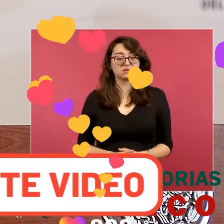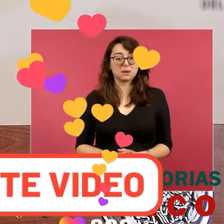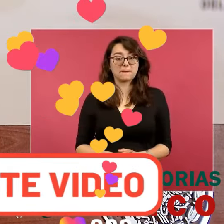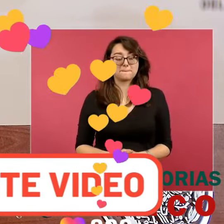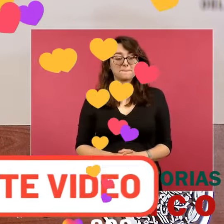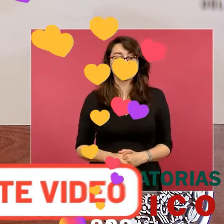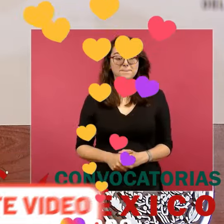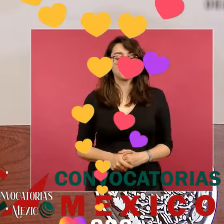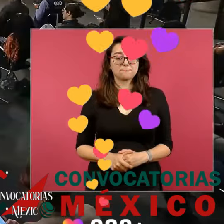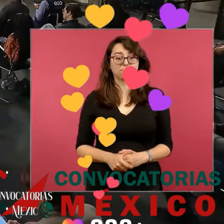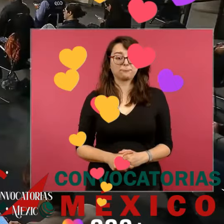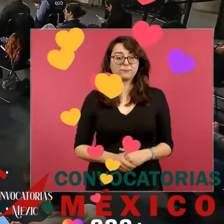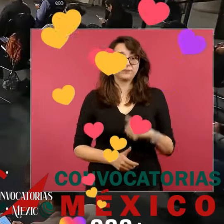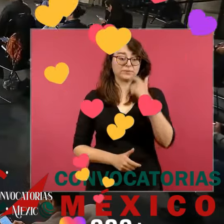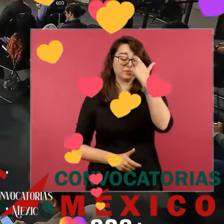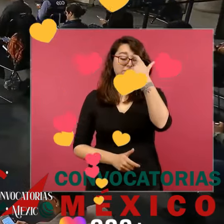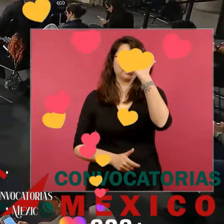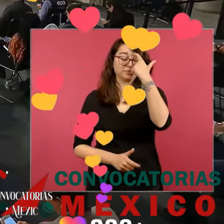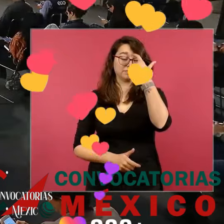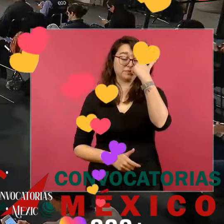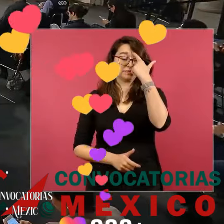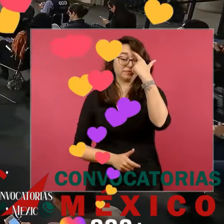No es como para que venga